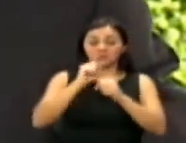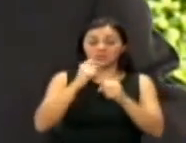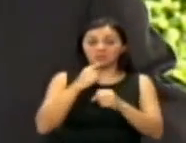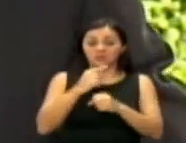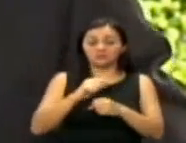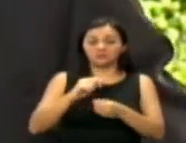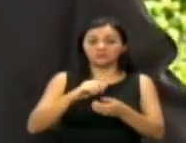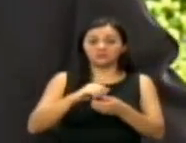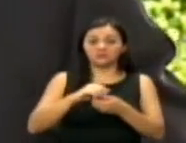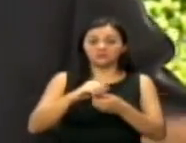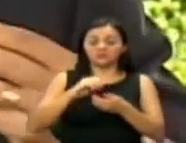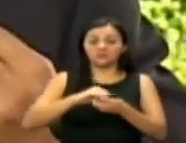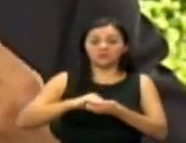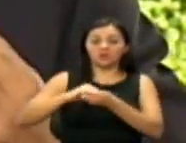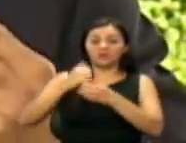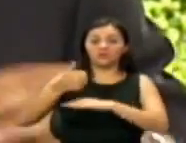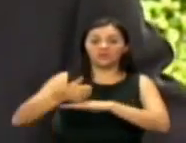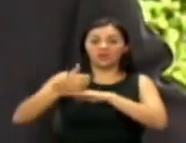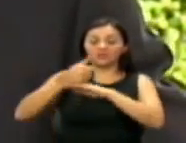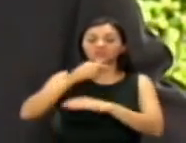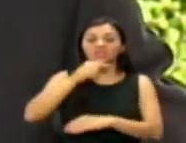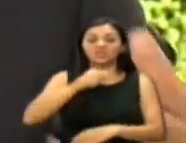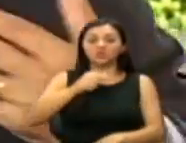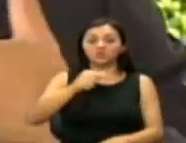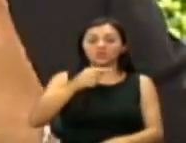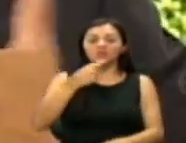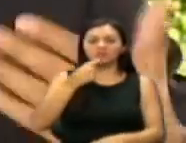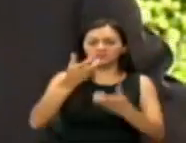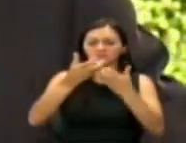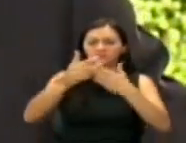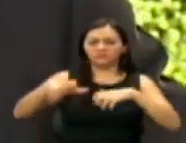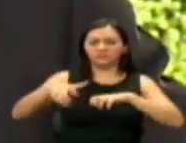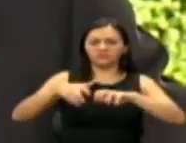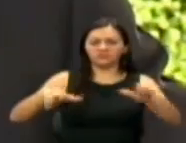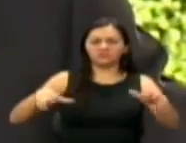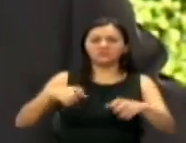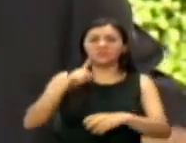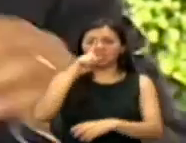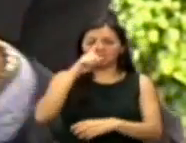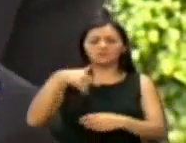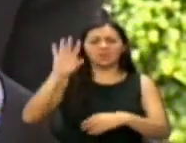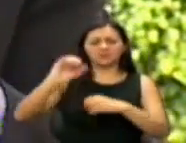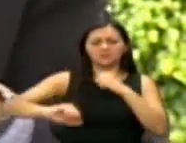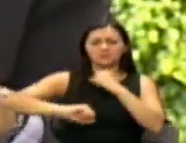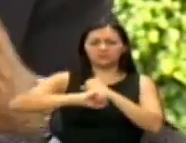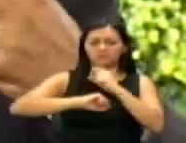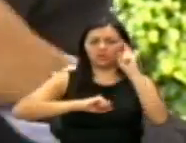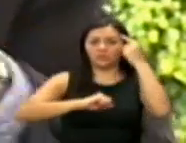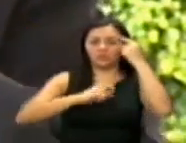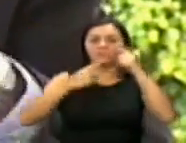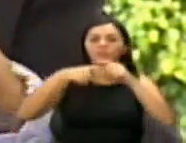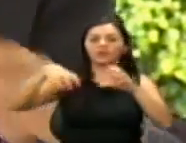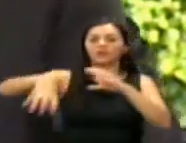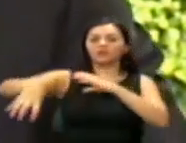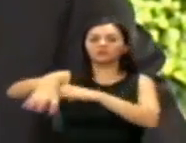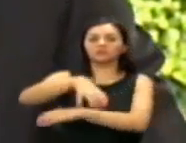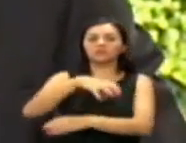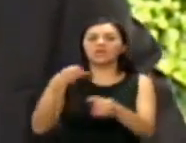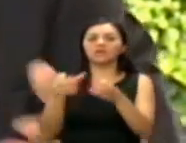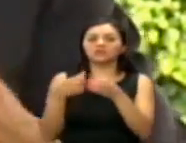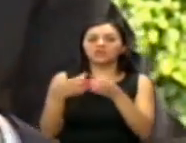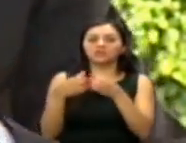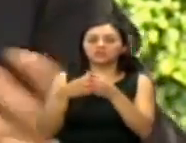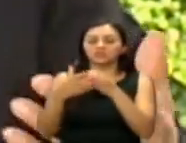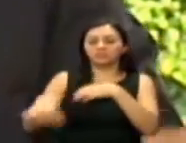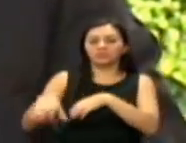presidente de la CONARI, que ni siquiera es indígena, usted ve la crisis del movimiento indígena. La mayoría del movimiento indígena está con nosotros. pero tienen cooptada la dirigencia por sus argollas,